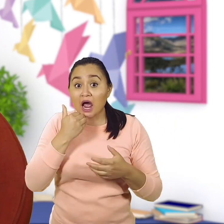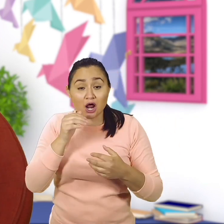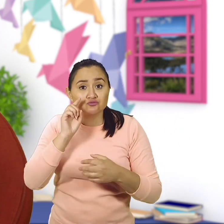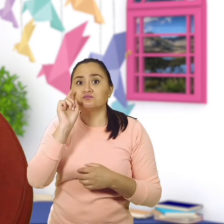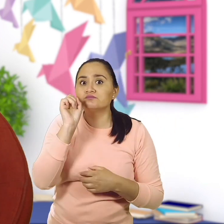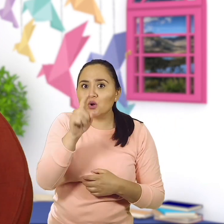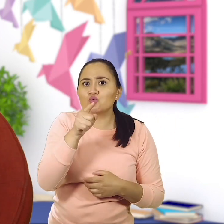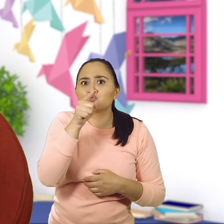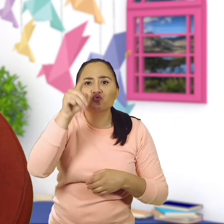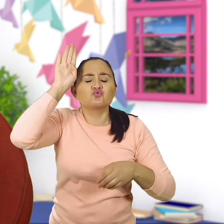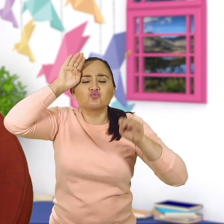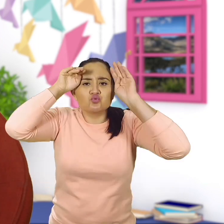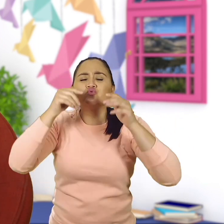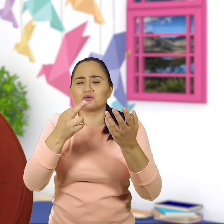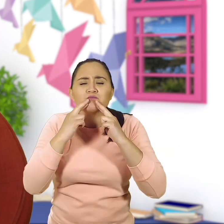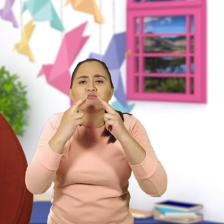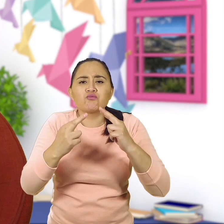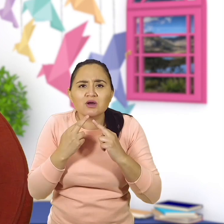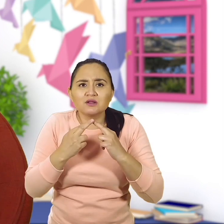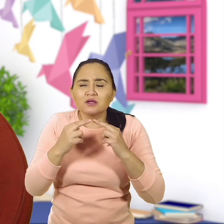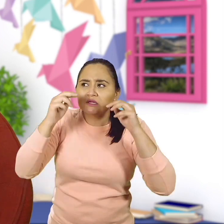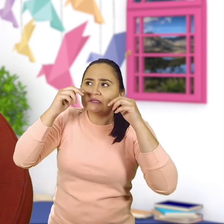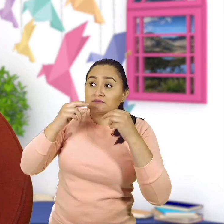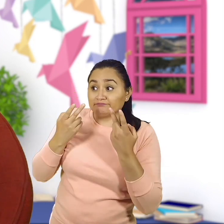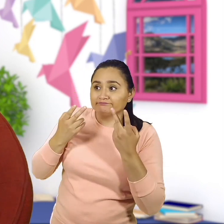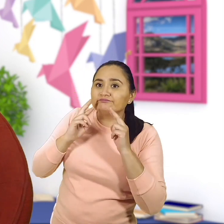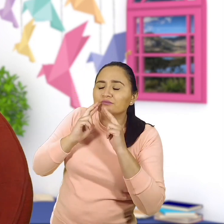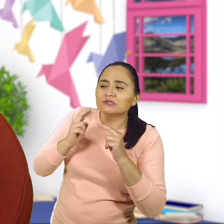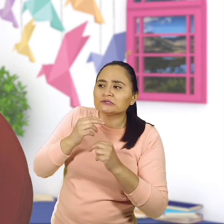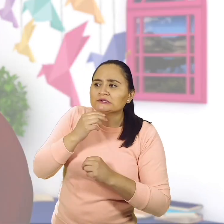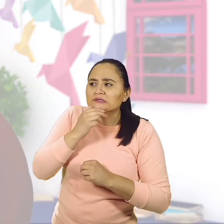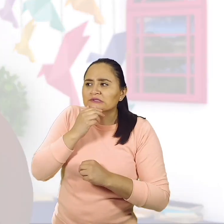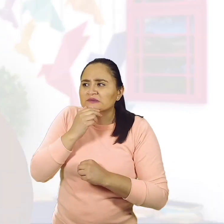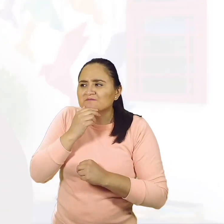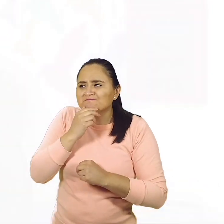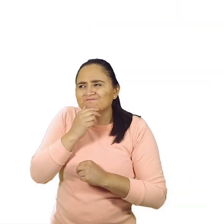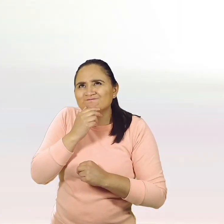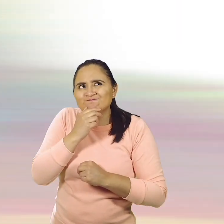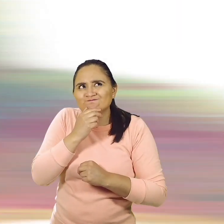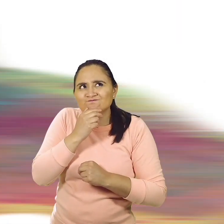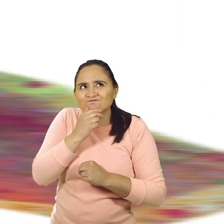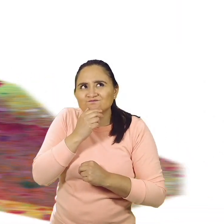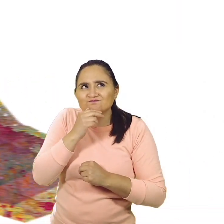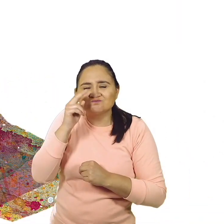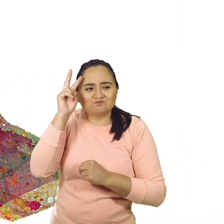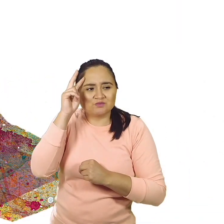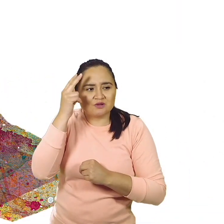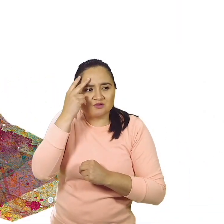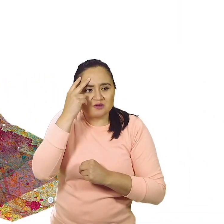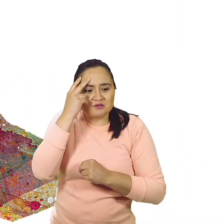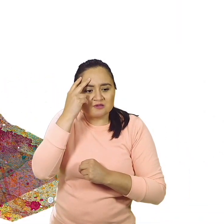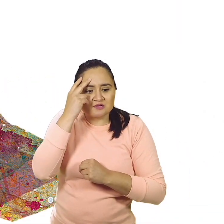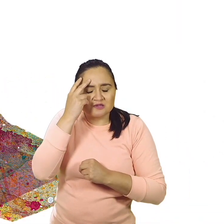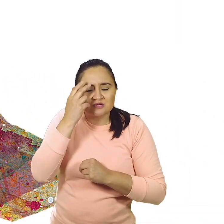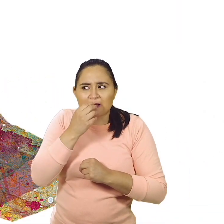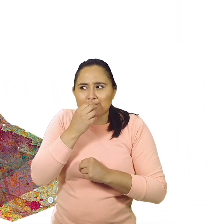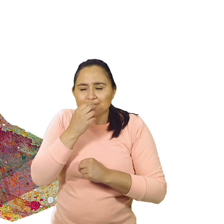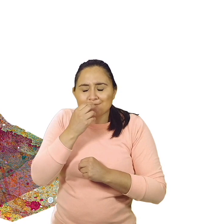le preguntaba algo directamente, Bruno contestaba lo opuesto de lo que pensaba, lo cual siempre estaba mal.